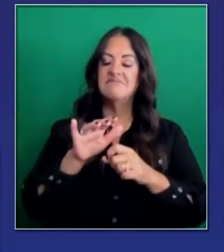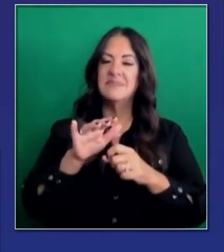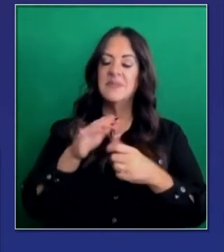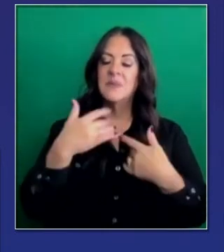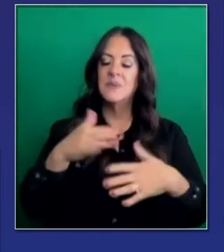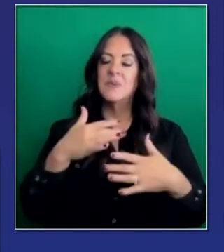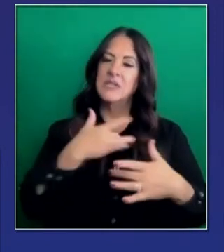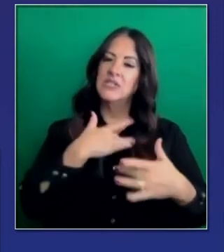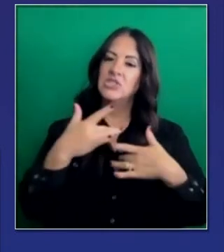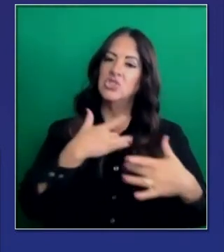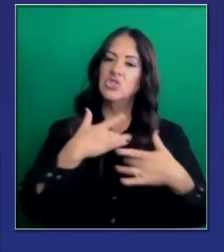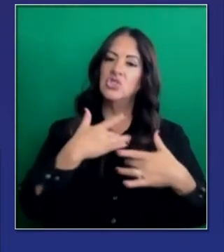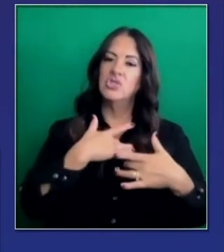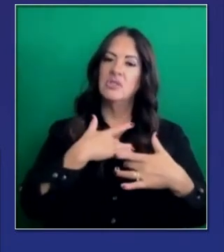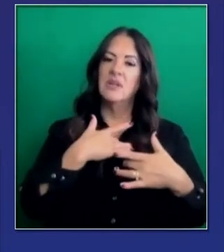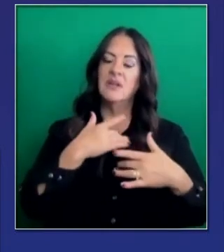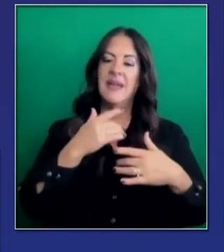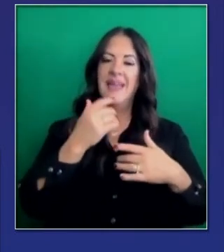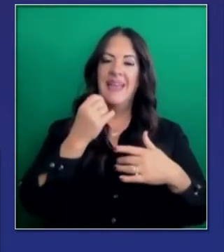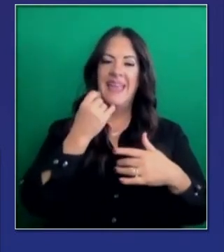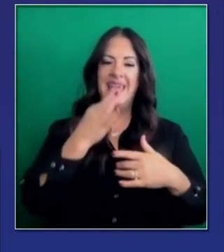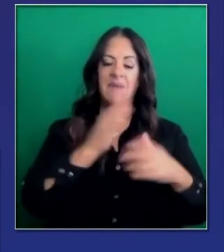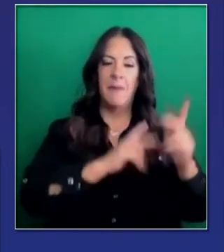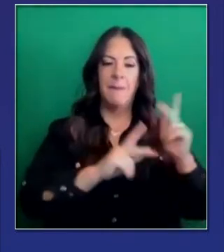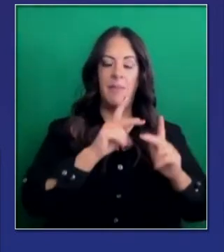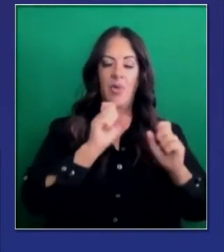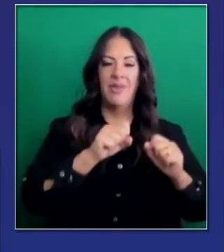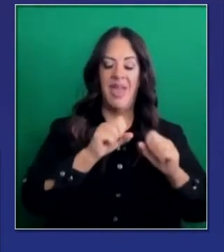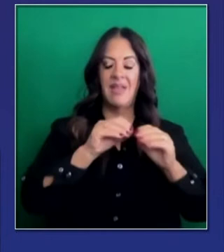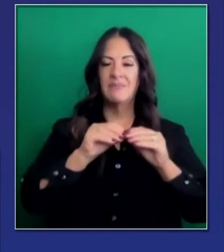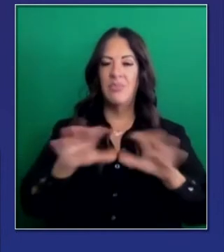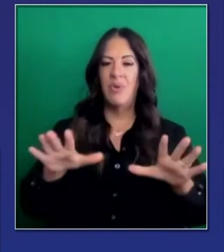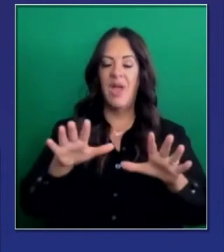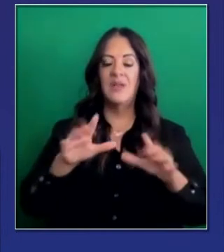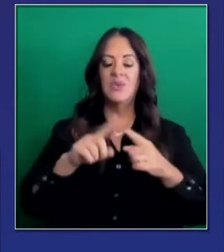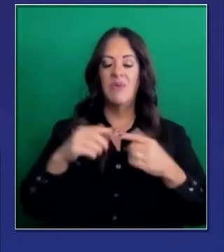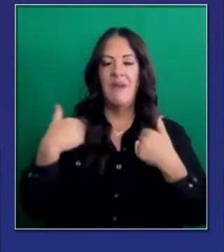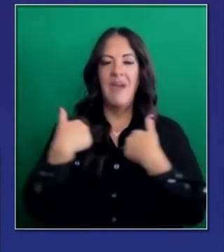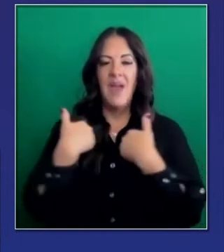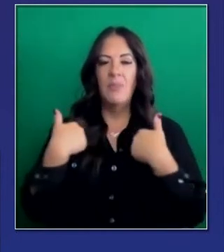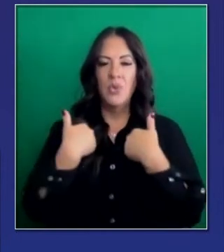de gran preocupación en cuanto a transmisión de humanos animales